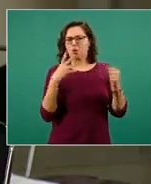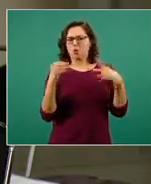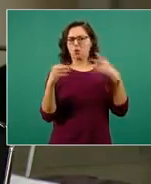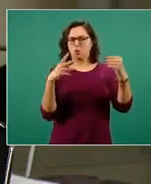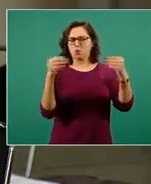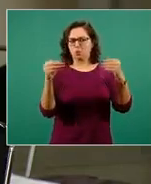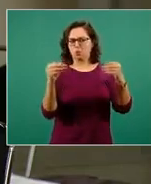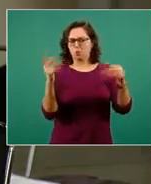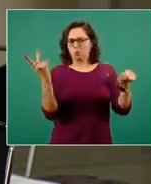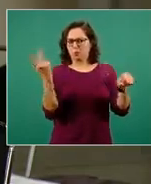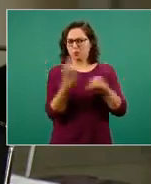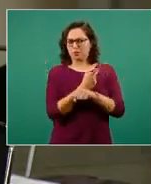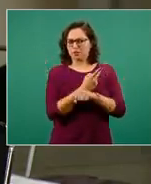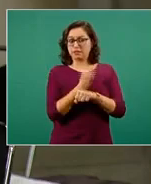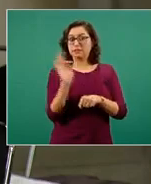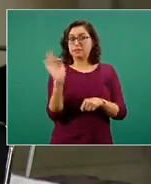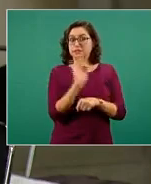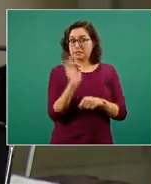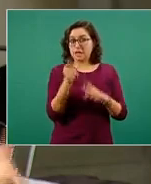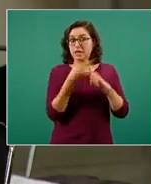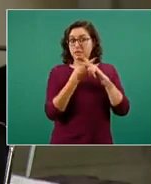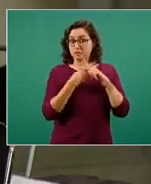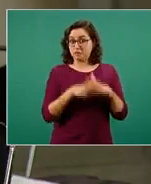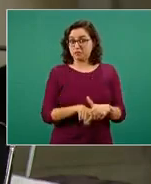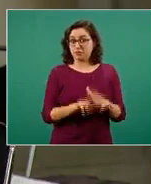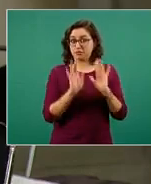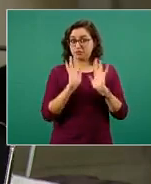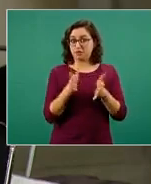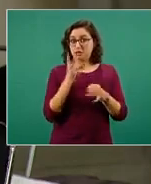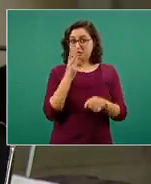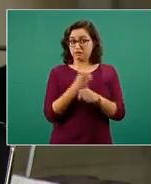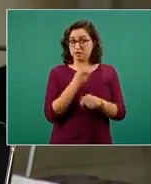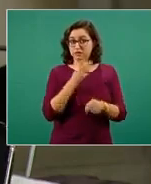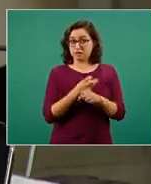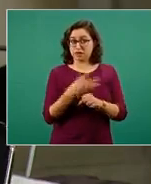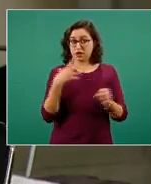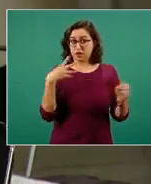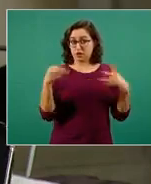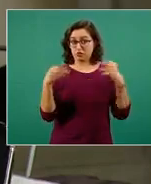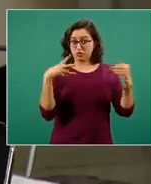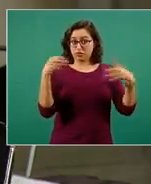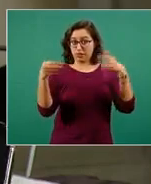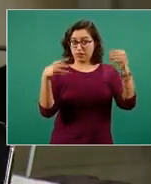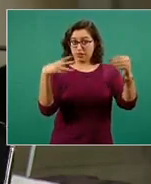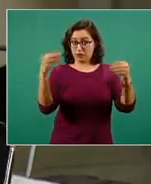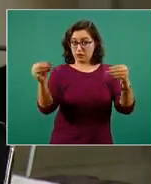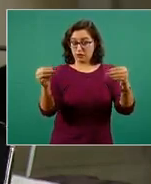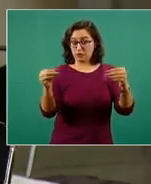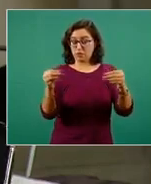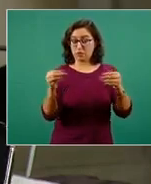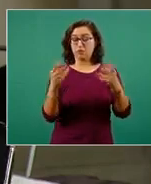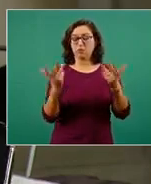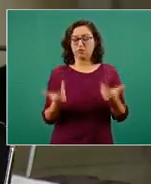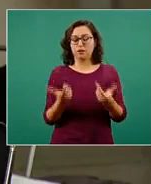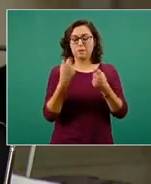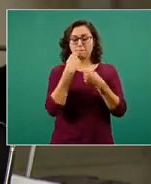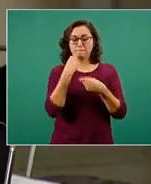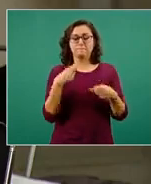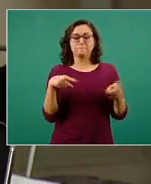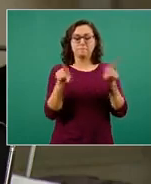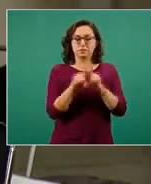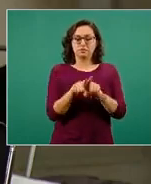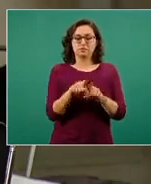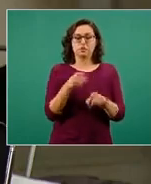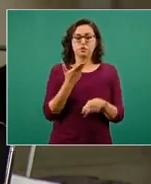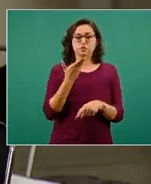un indicio de un inicio de ya la tercera ola en el país? Y también preguntarle respecto a esto, usted